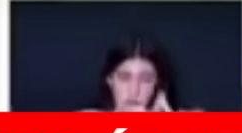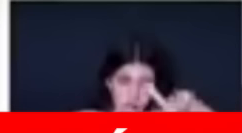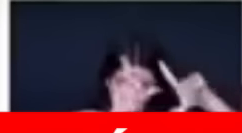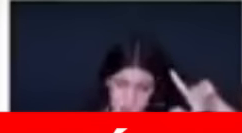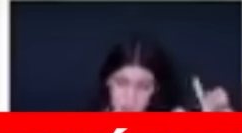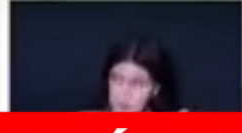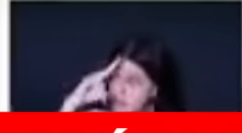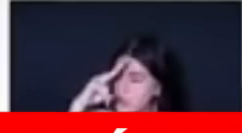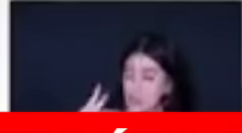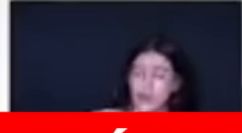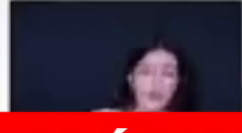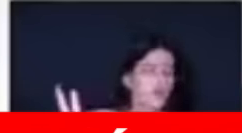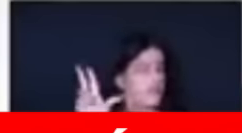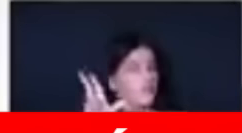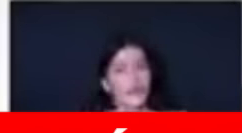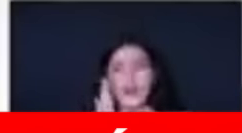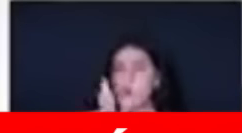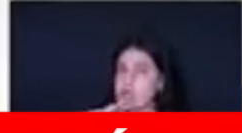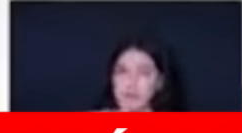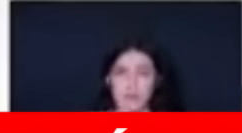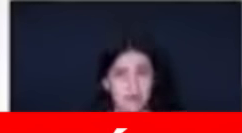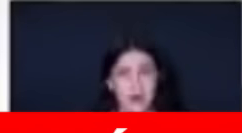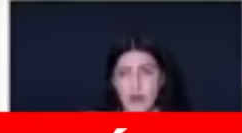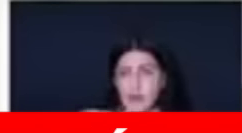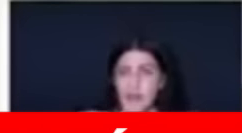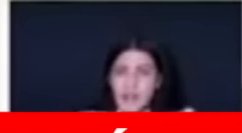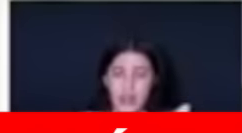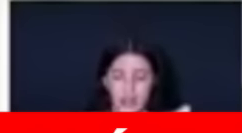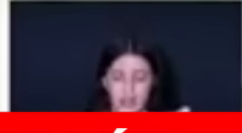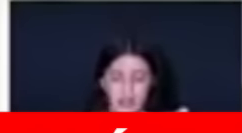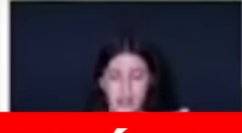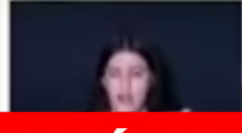México. No podemos normalizar